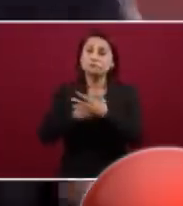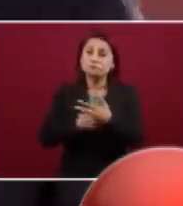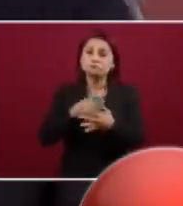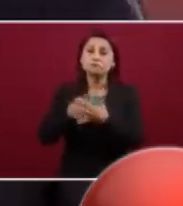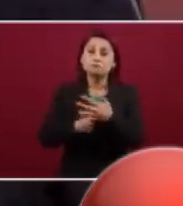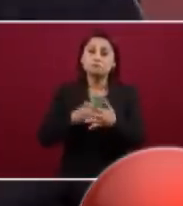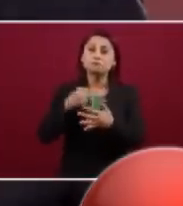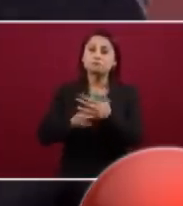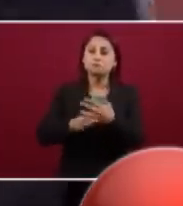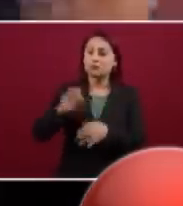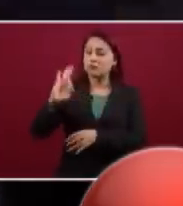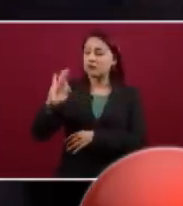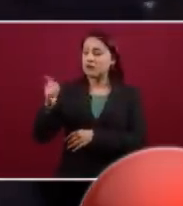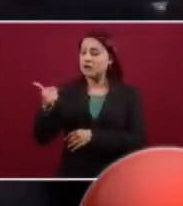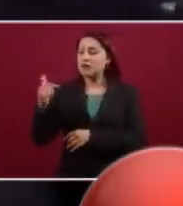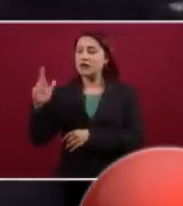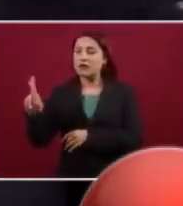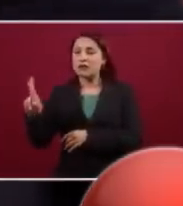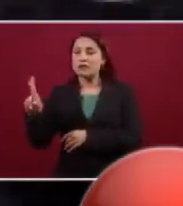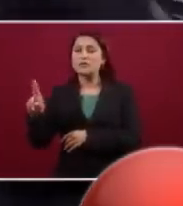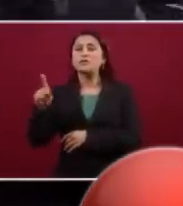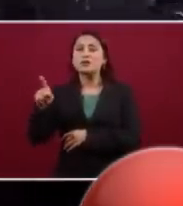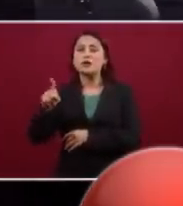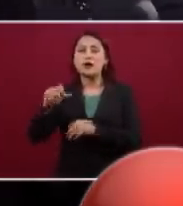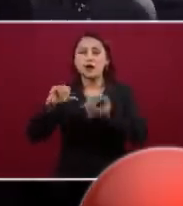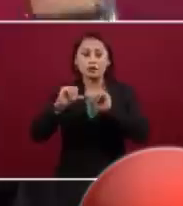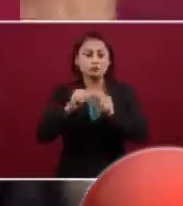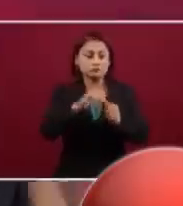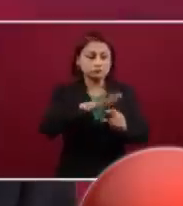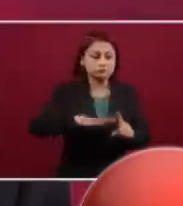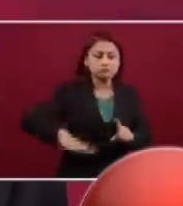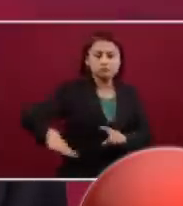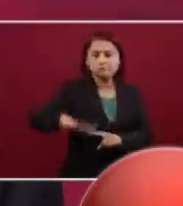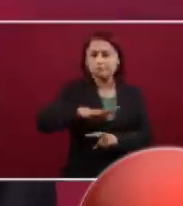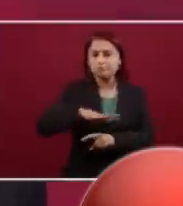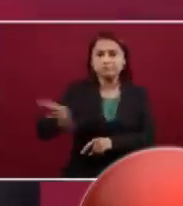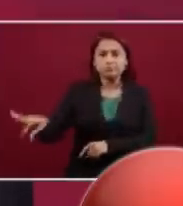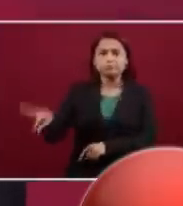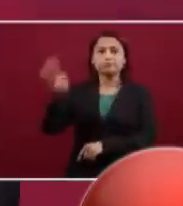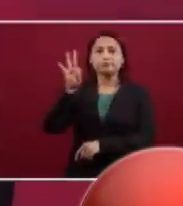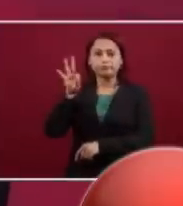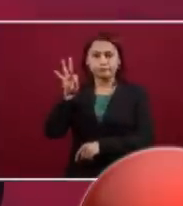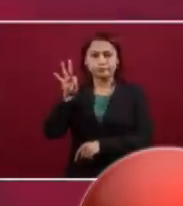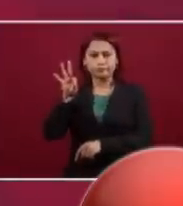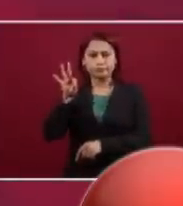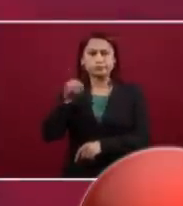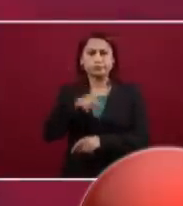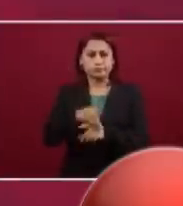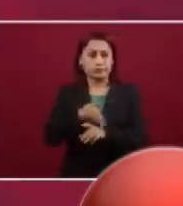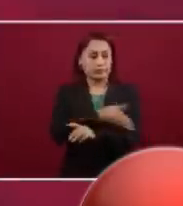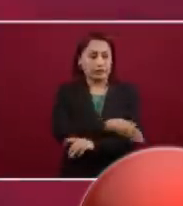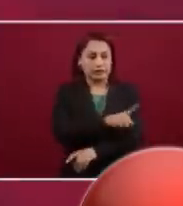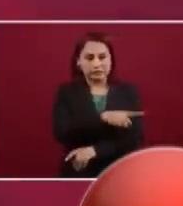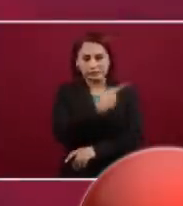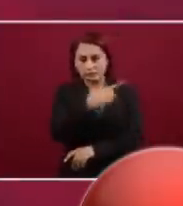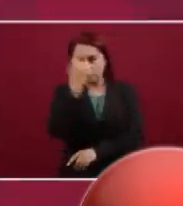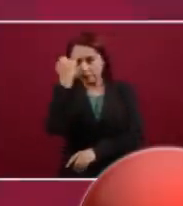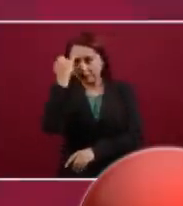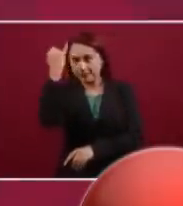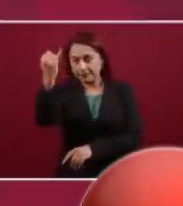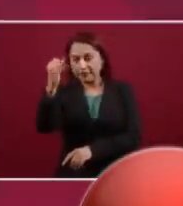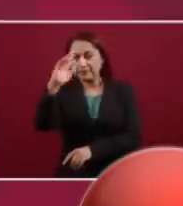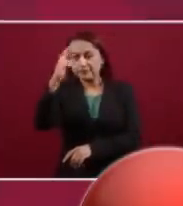civil. Es decir, seguir con lo mismo como cuando crearon lo de el Instituto de la